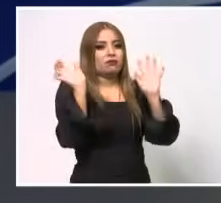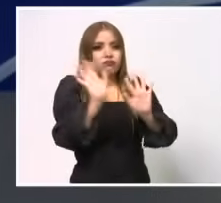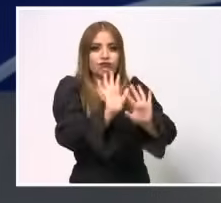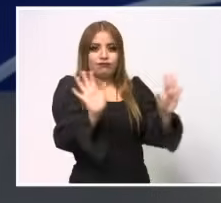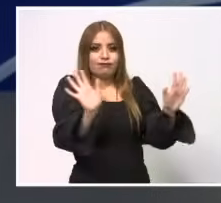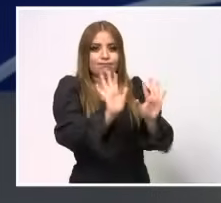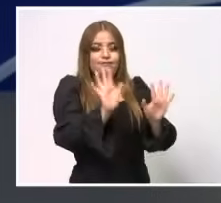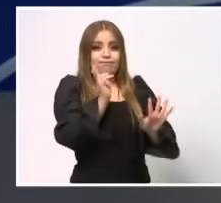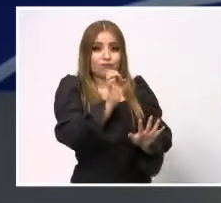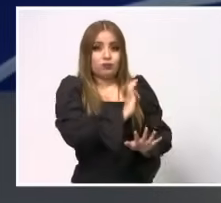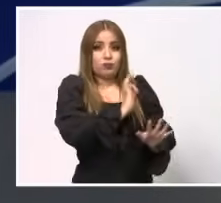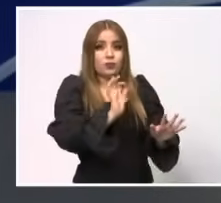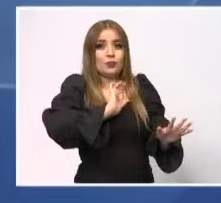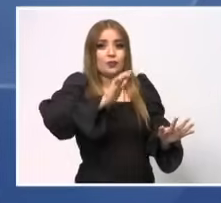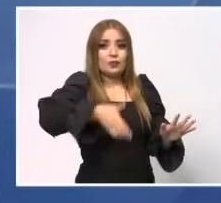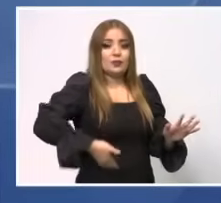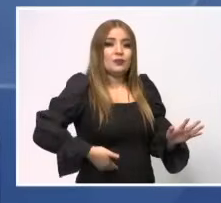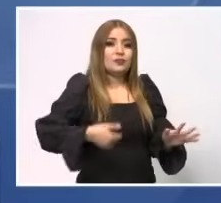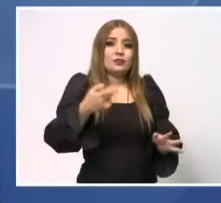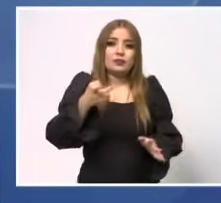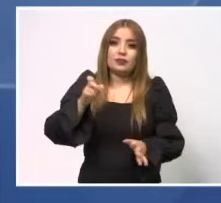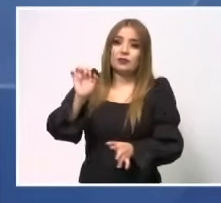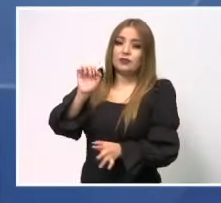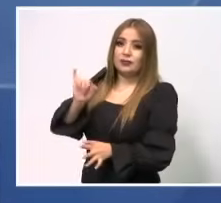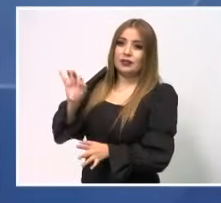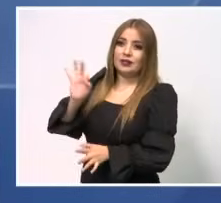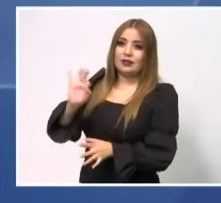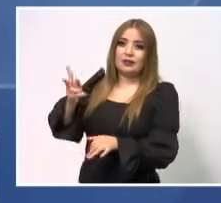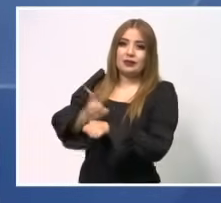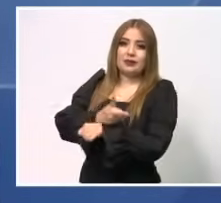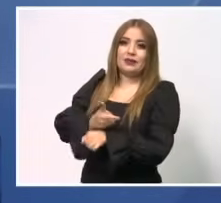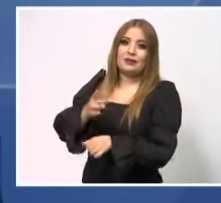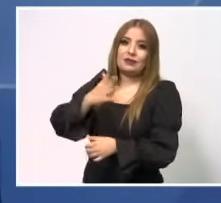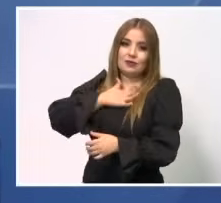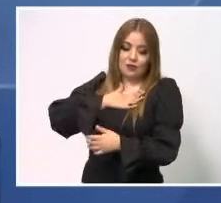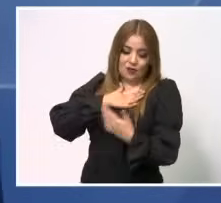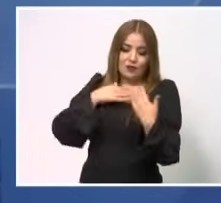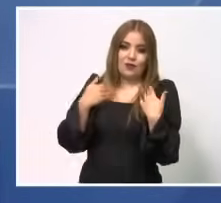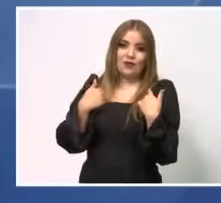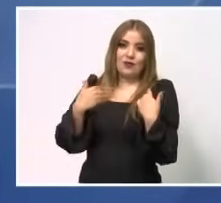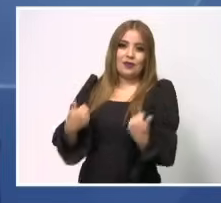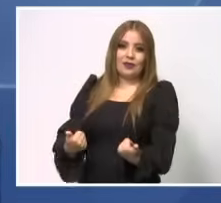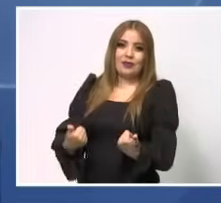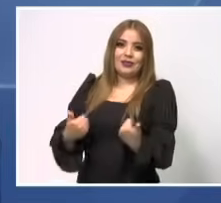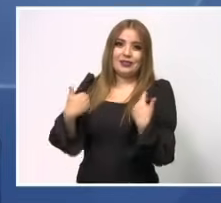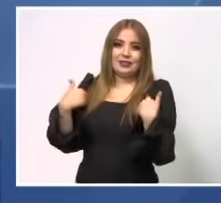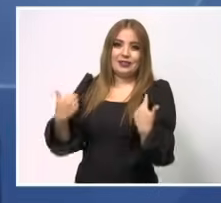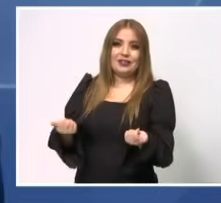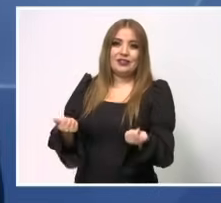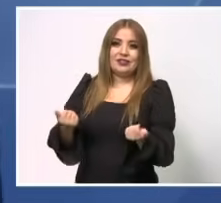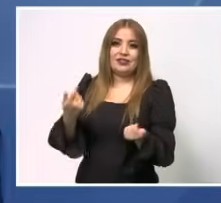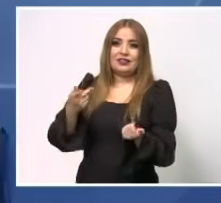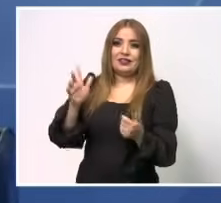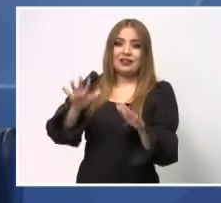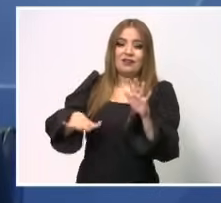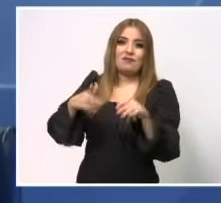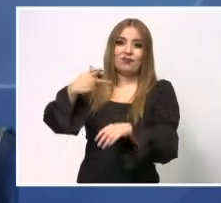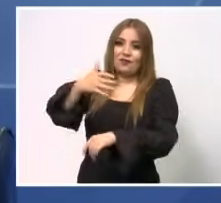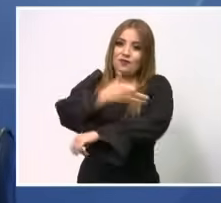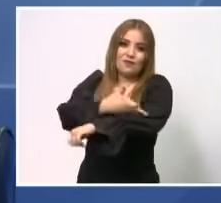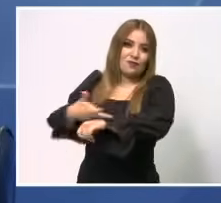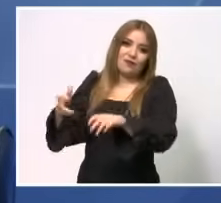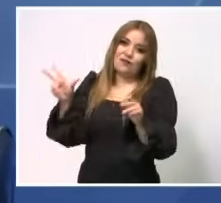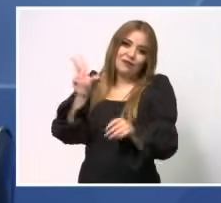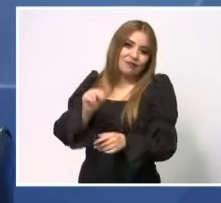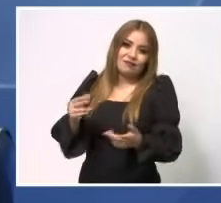terminar a lo que ves que seguramente te ha pasado o sea uno lo entiende uno entiende la situación pero a veces tu familia no